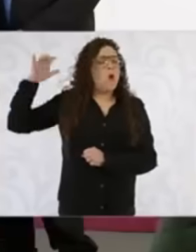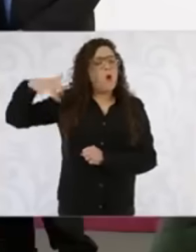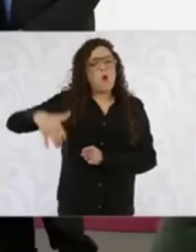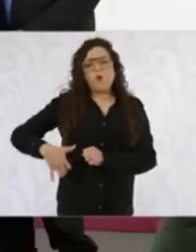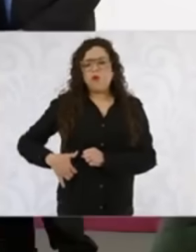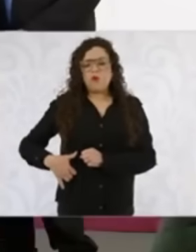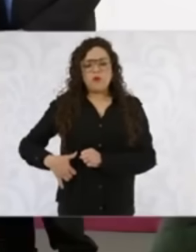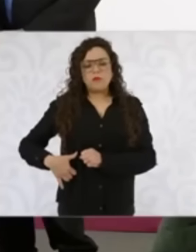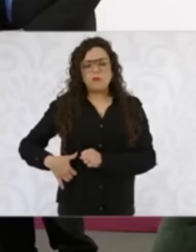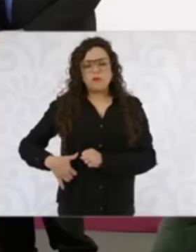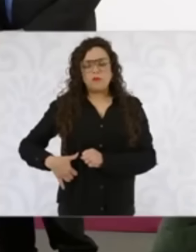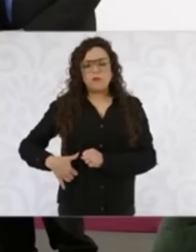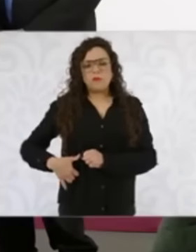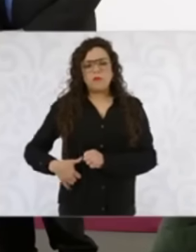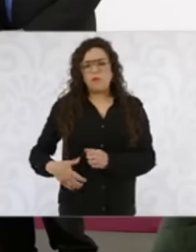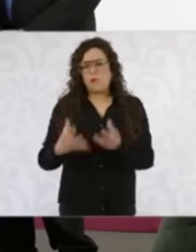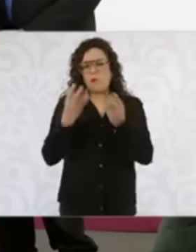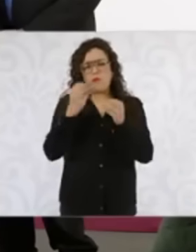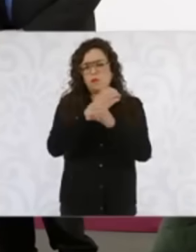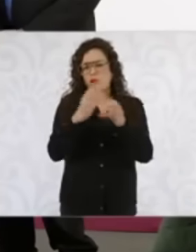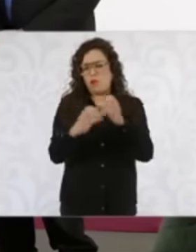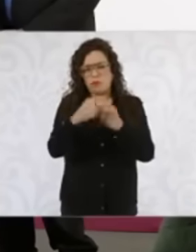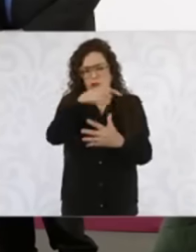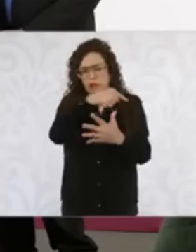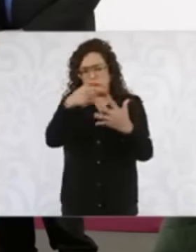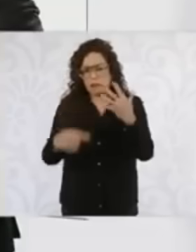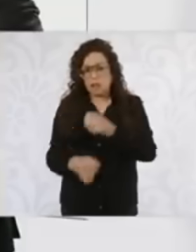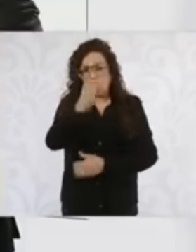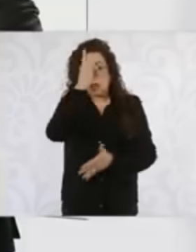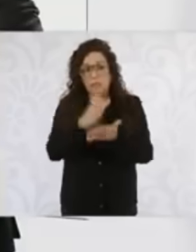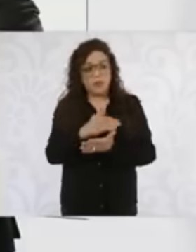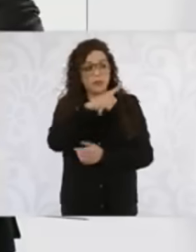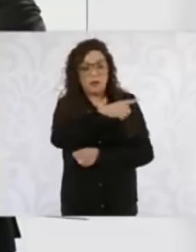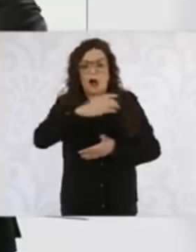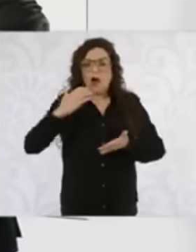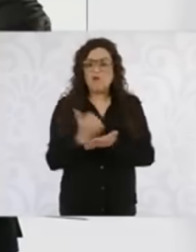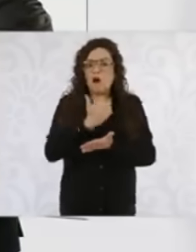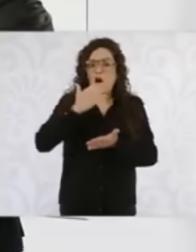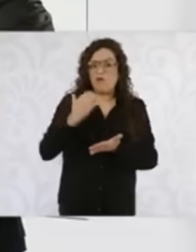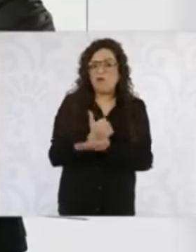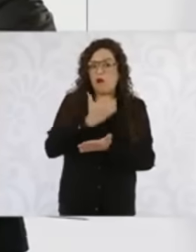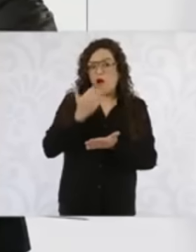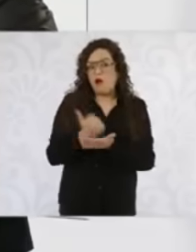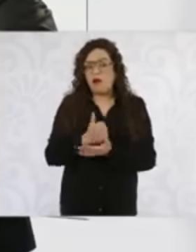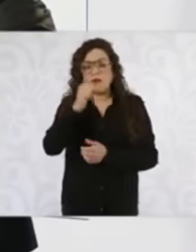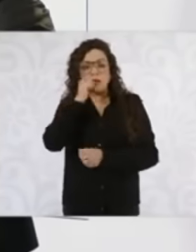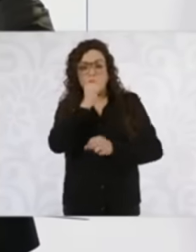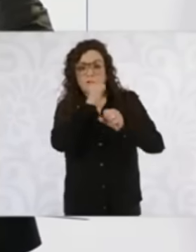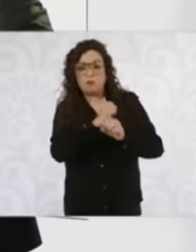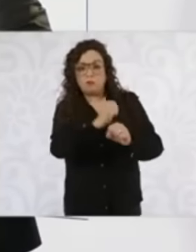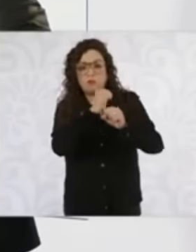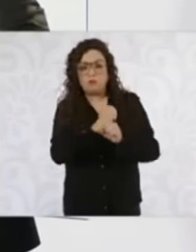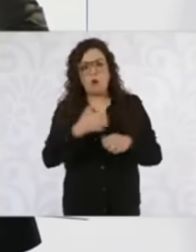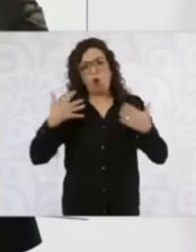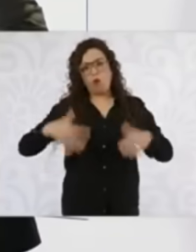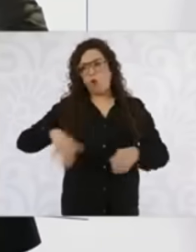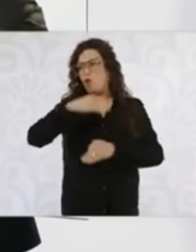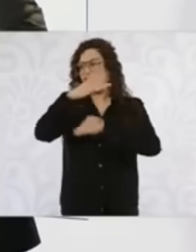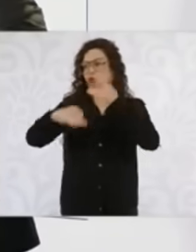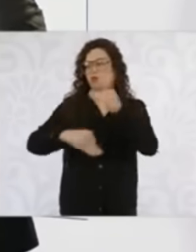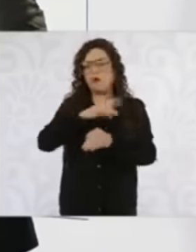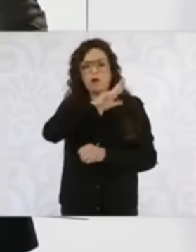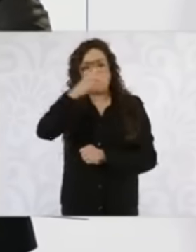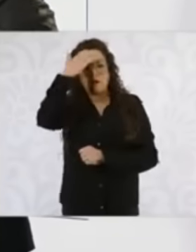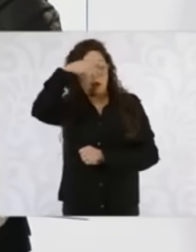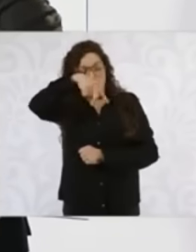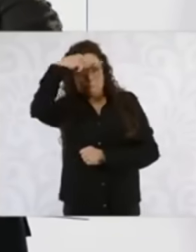Incluidos los 3 nuevos programas, el apoyo a mujeres de 60 a 64, el apoyo